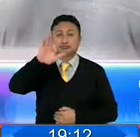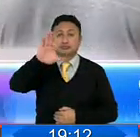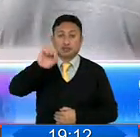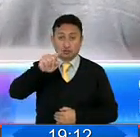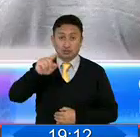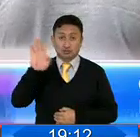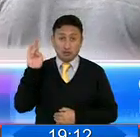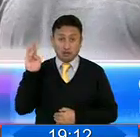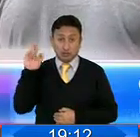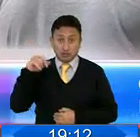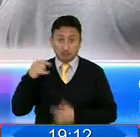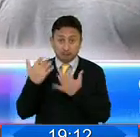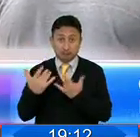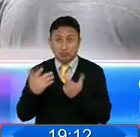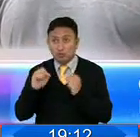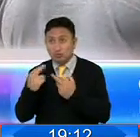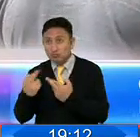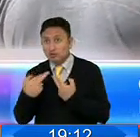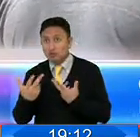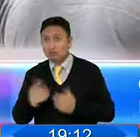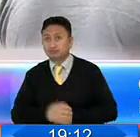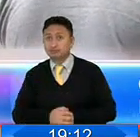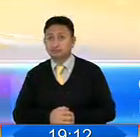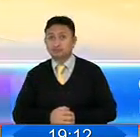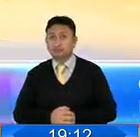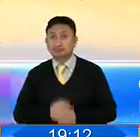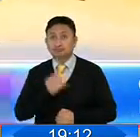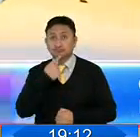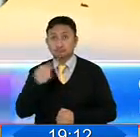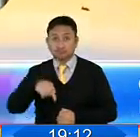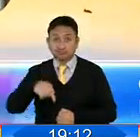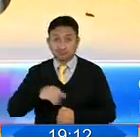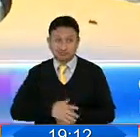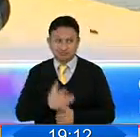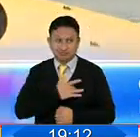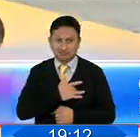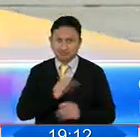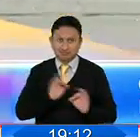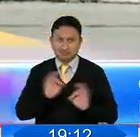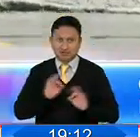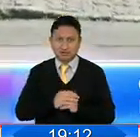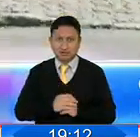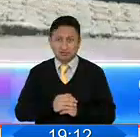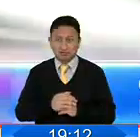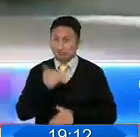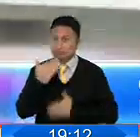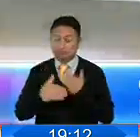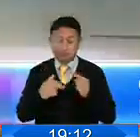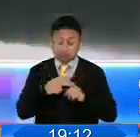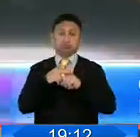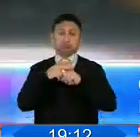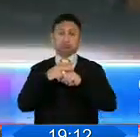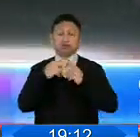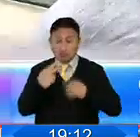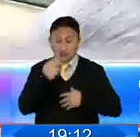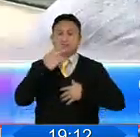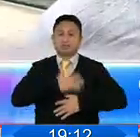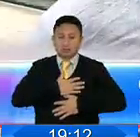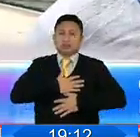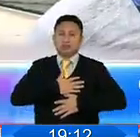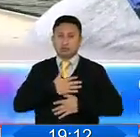su esposa, esperaba tener buenas noticias. Comentó que ella no tuvo síntomas hasta que abruptamente no pudo